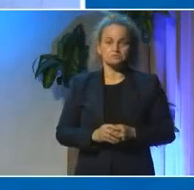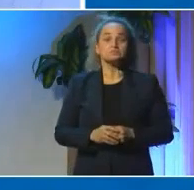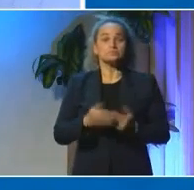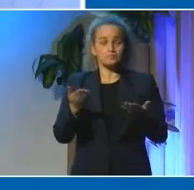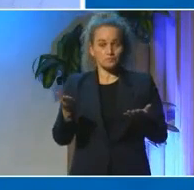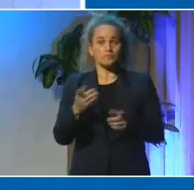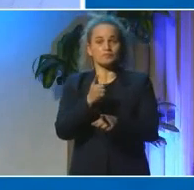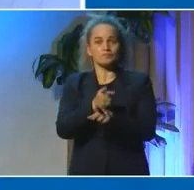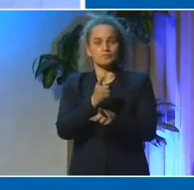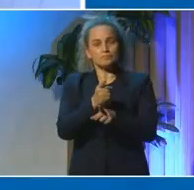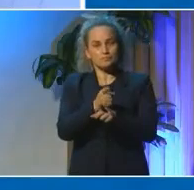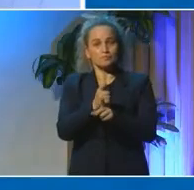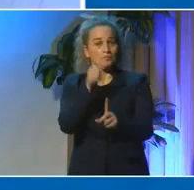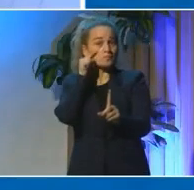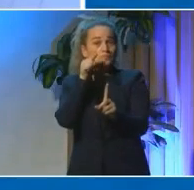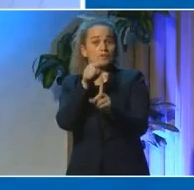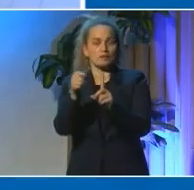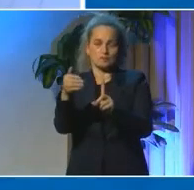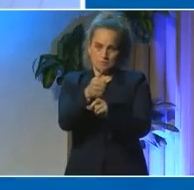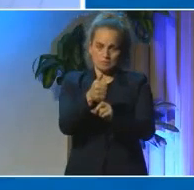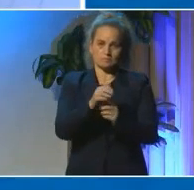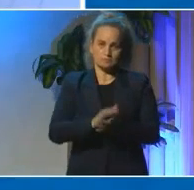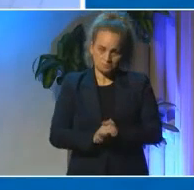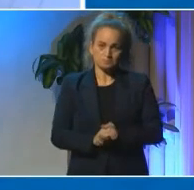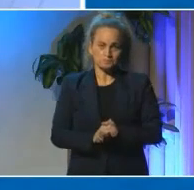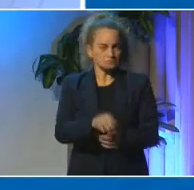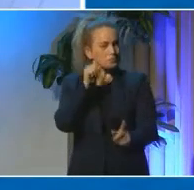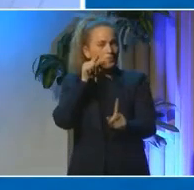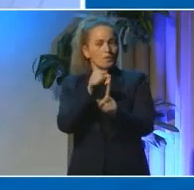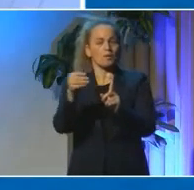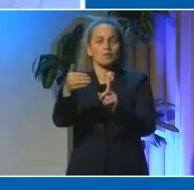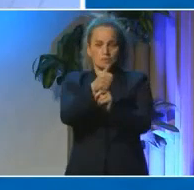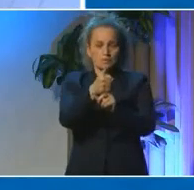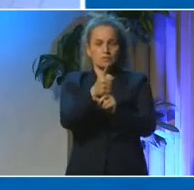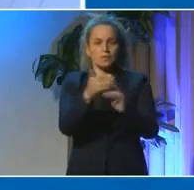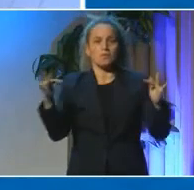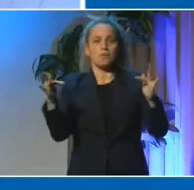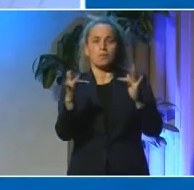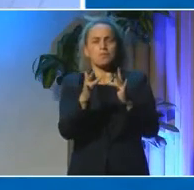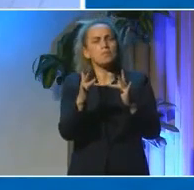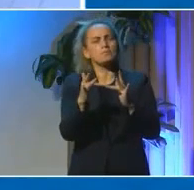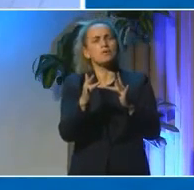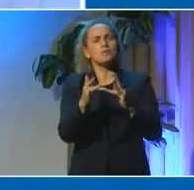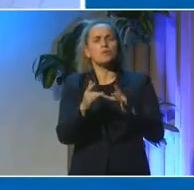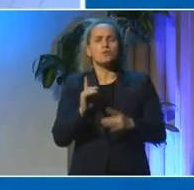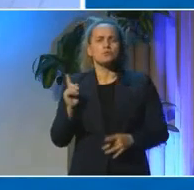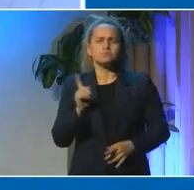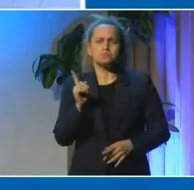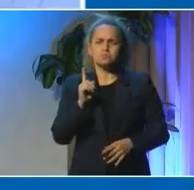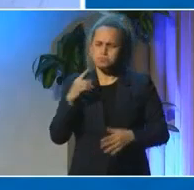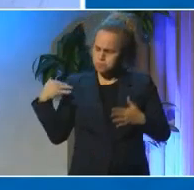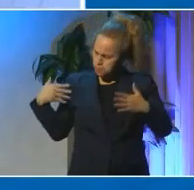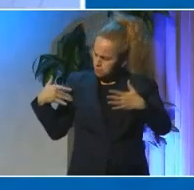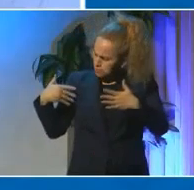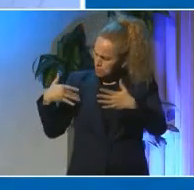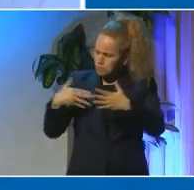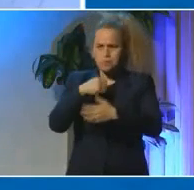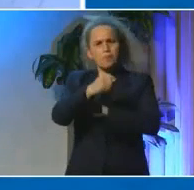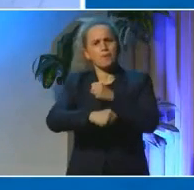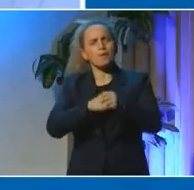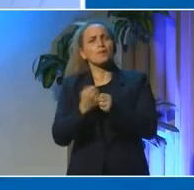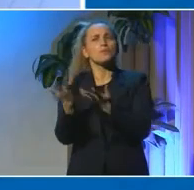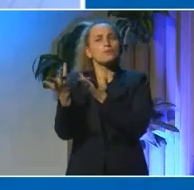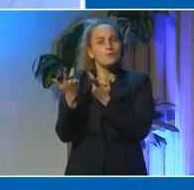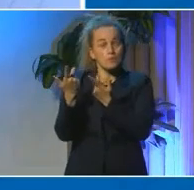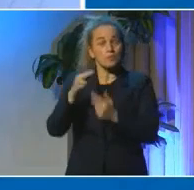es propósito y yo creo que solamente con ese propósito se logra coherencia durante muchos años e yo los escuchaba